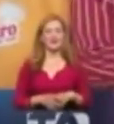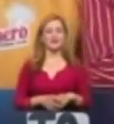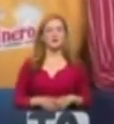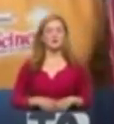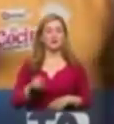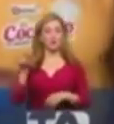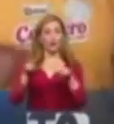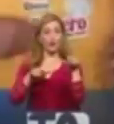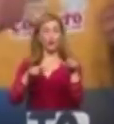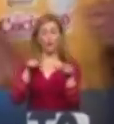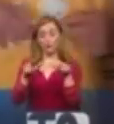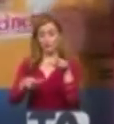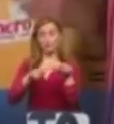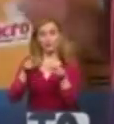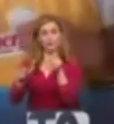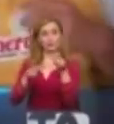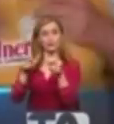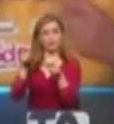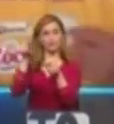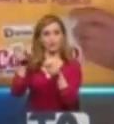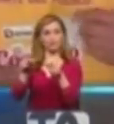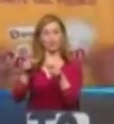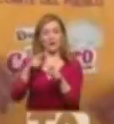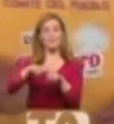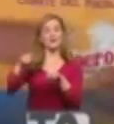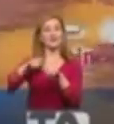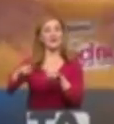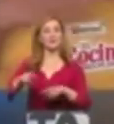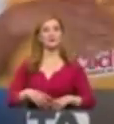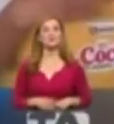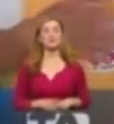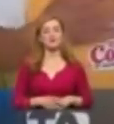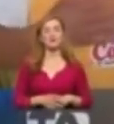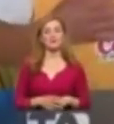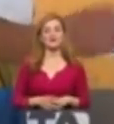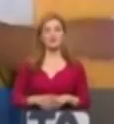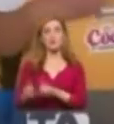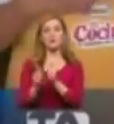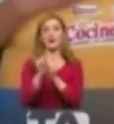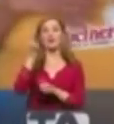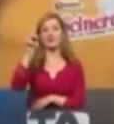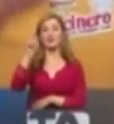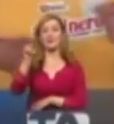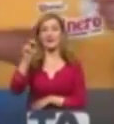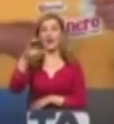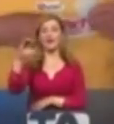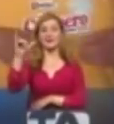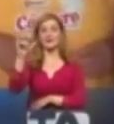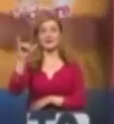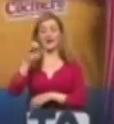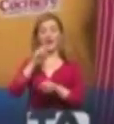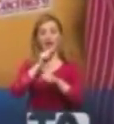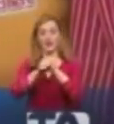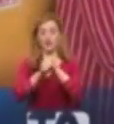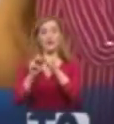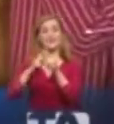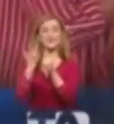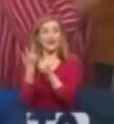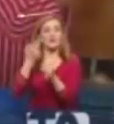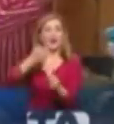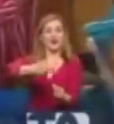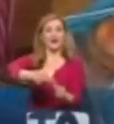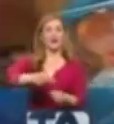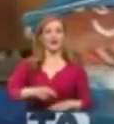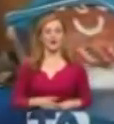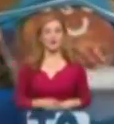del mercado Comité del Pueblo. Está con nosotros Nancy, que nos cuenta que es el tercer año que participan y esta vez